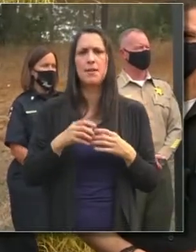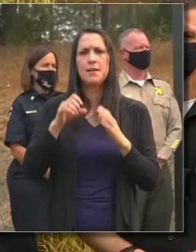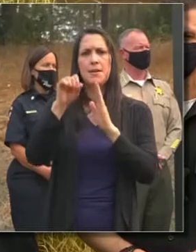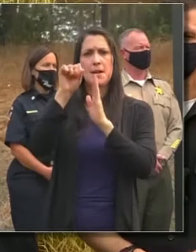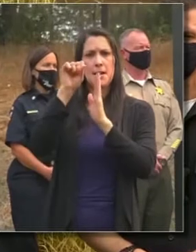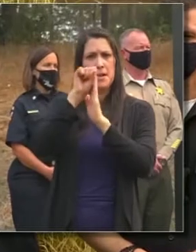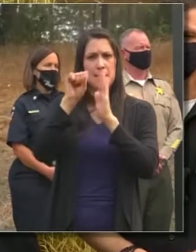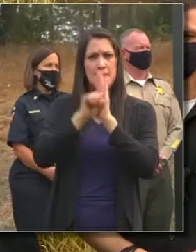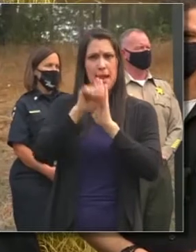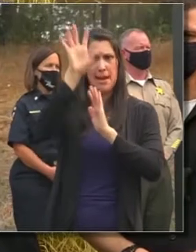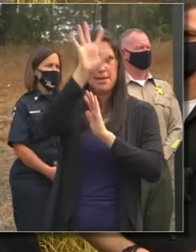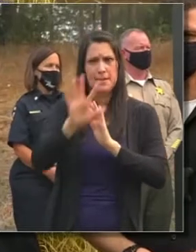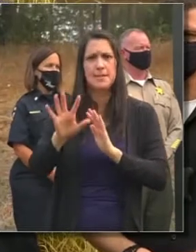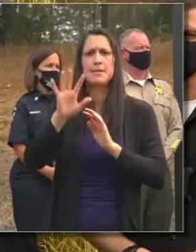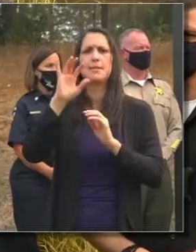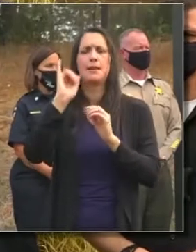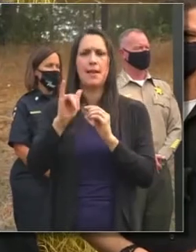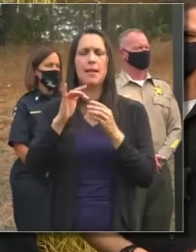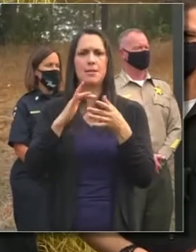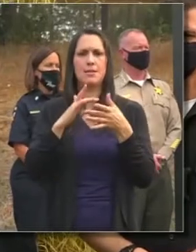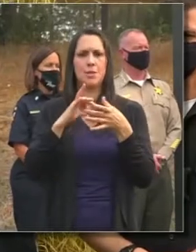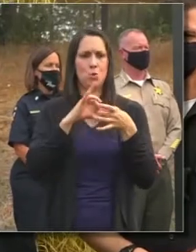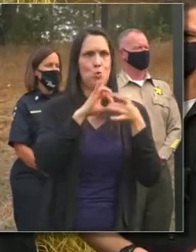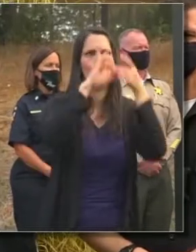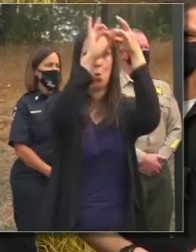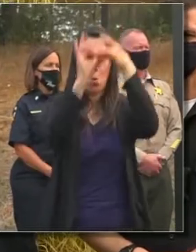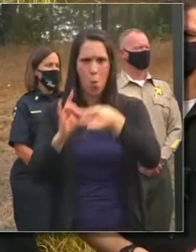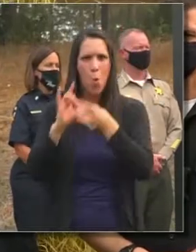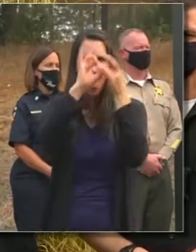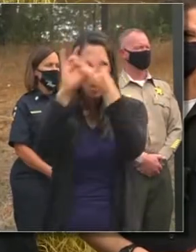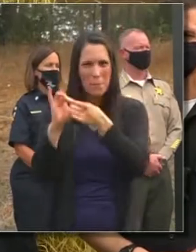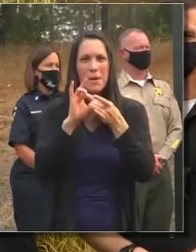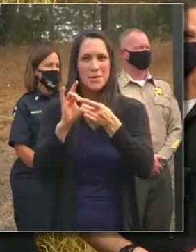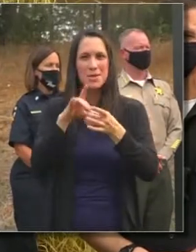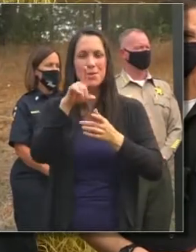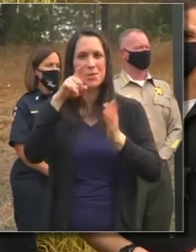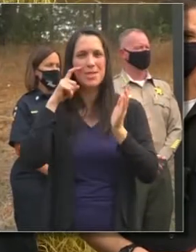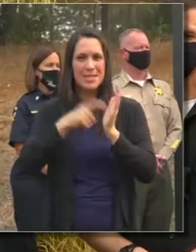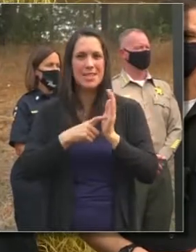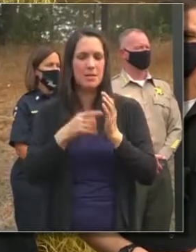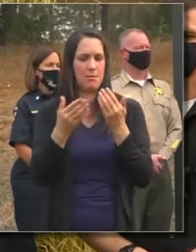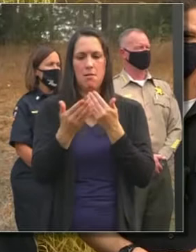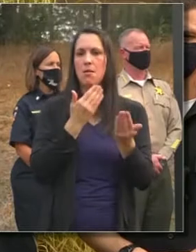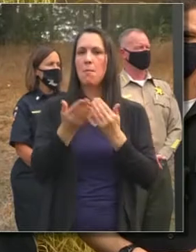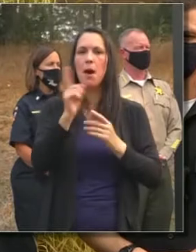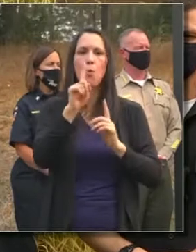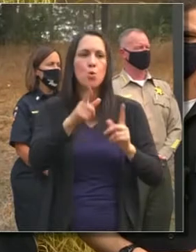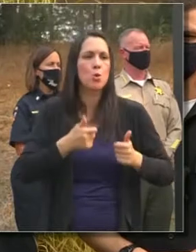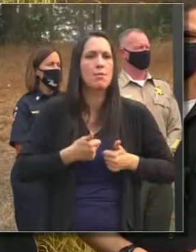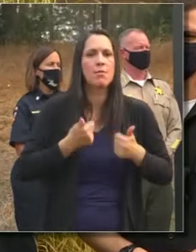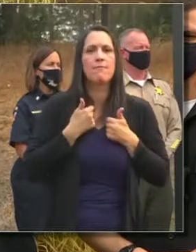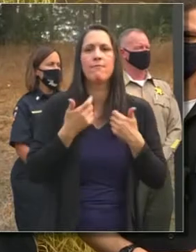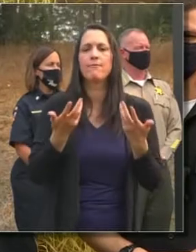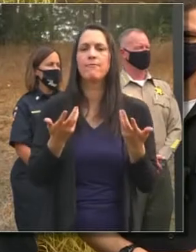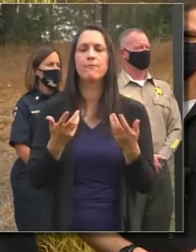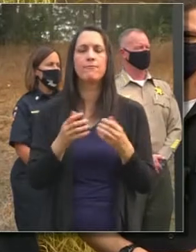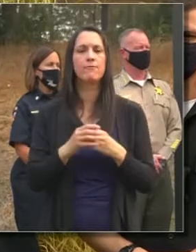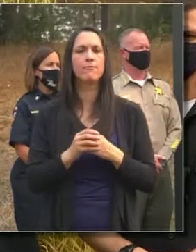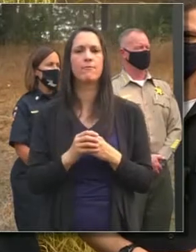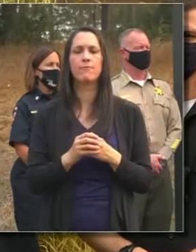nivel estatal que esa es la cooperación que ustedes ven y que deberían ver sin importar dónde se encuentren